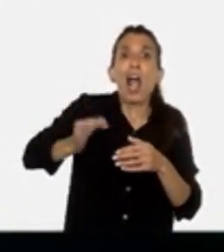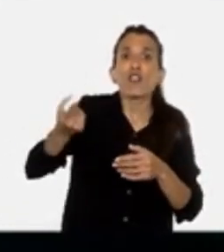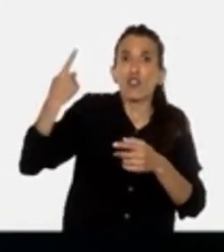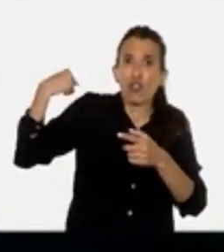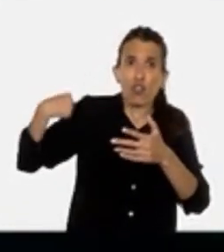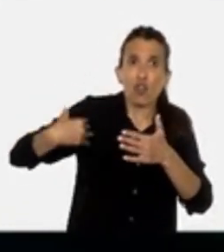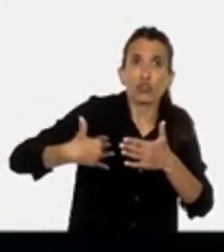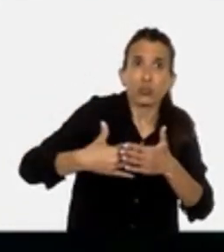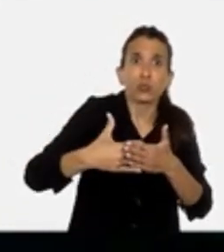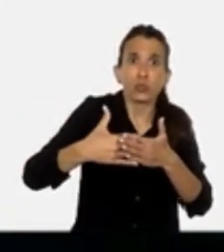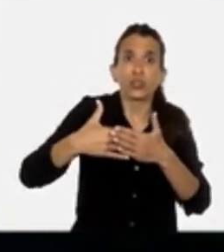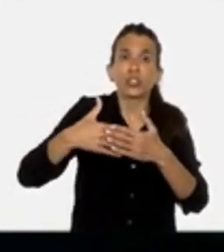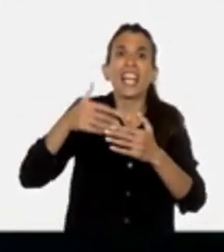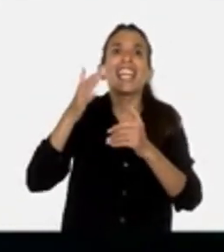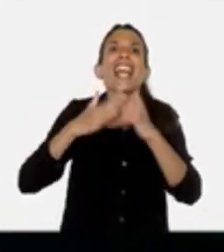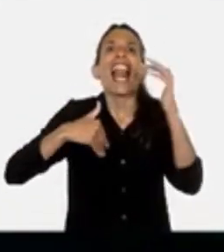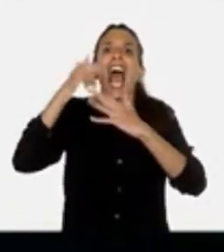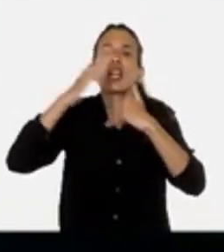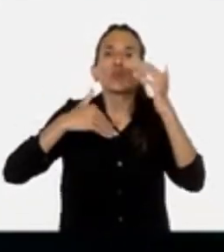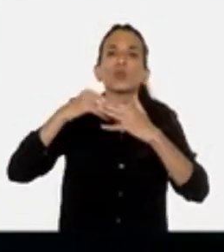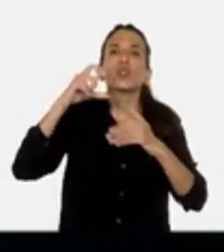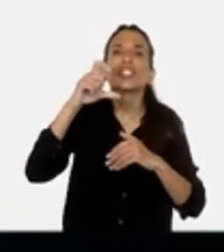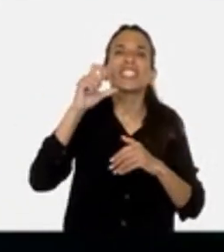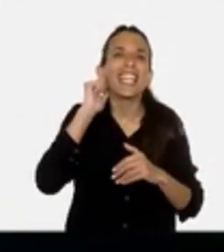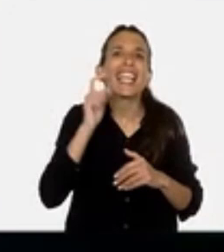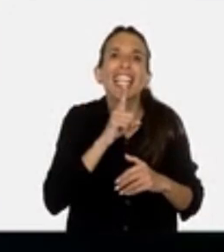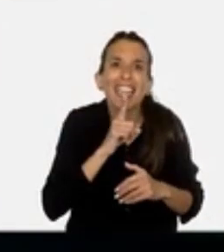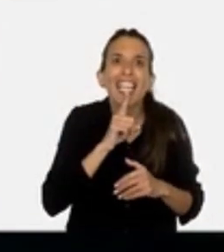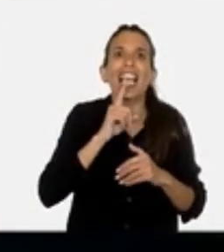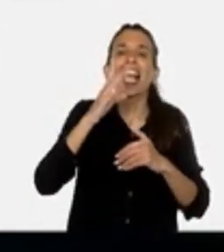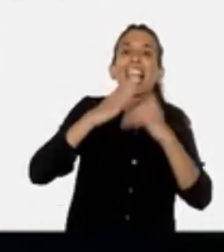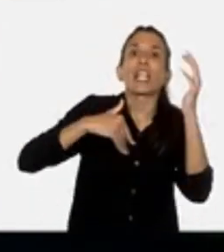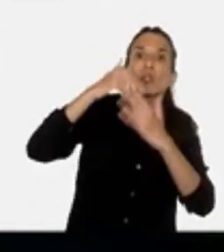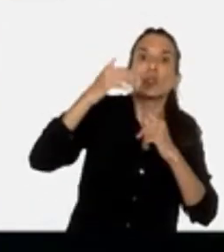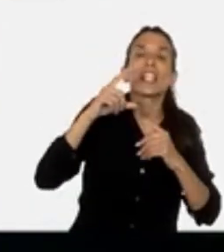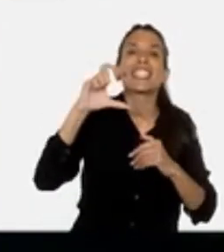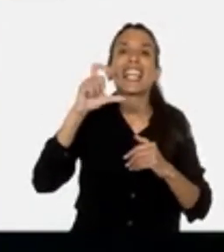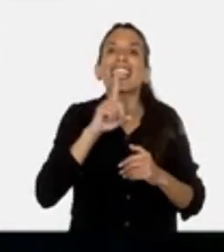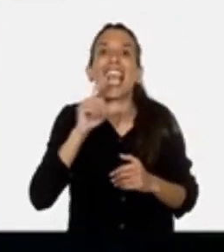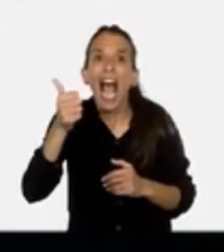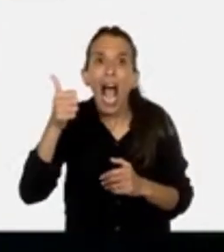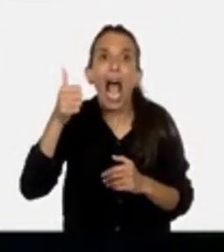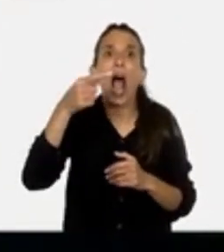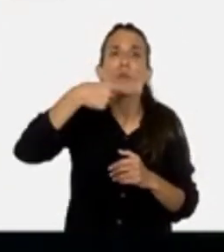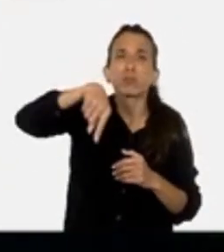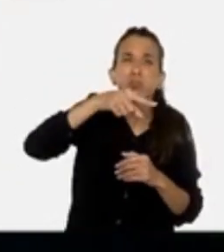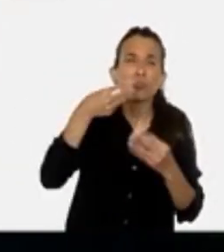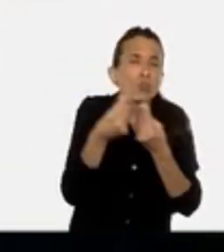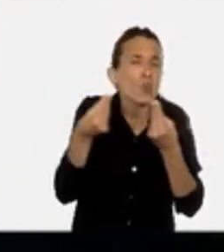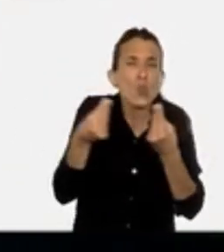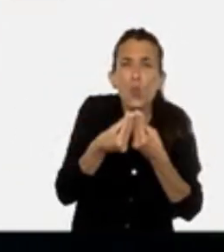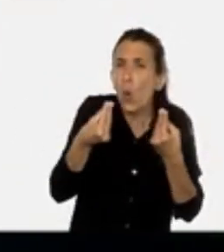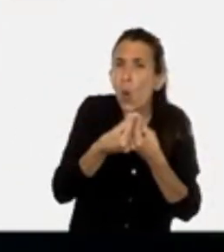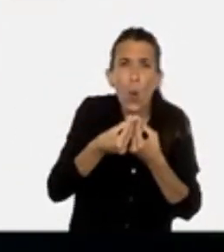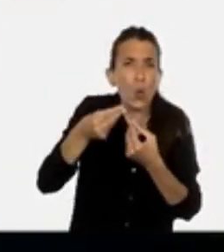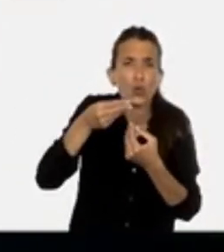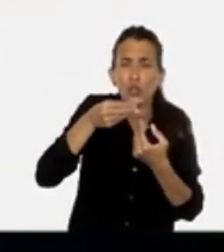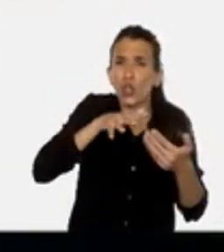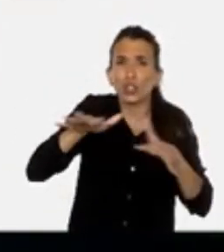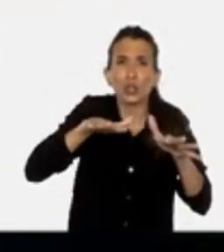la conducción de la cgt la conducción de la 7a en muchos gremios de todo el país